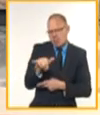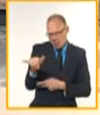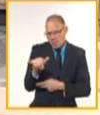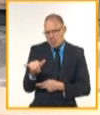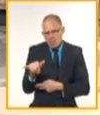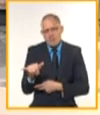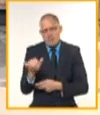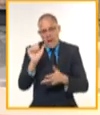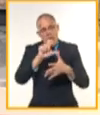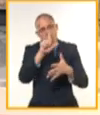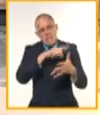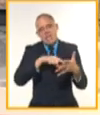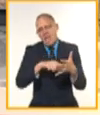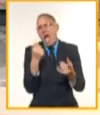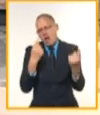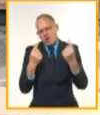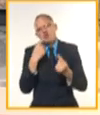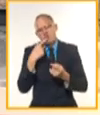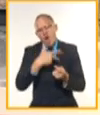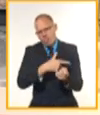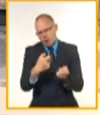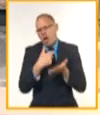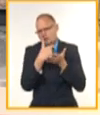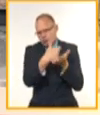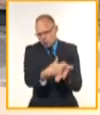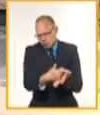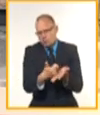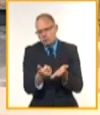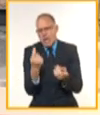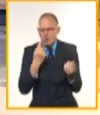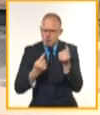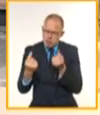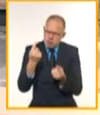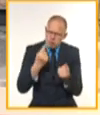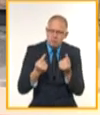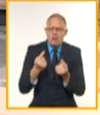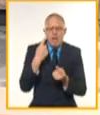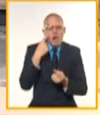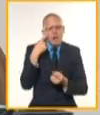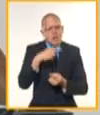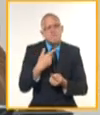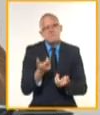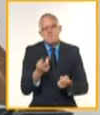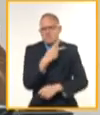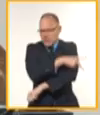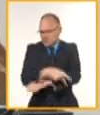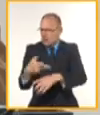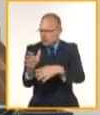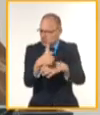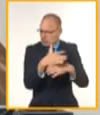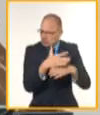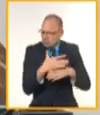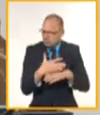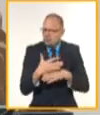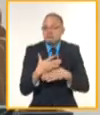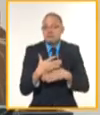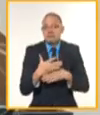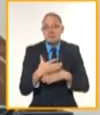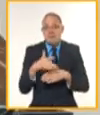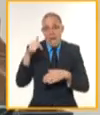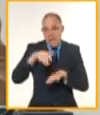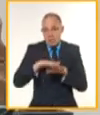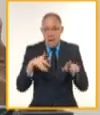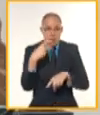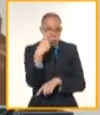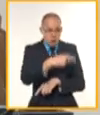América Latina, que se estaban haciendo apoyos a infraestructuras en varios países a partir de esa ayuda, que se le fue negando